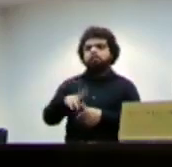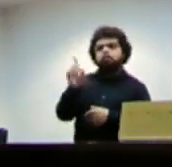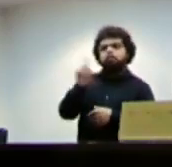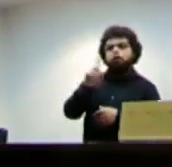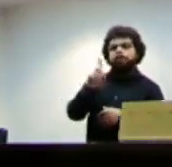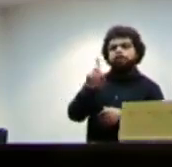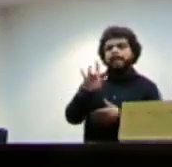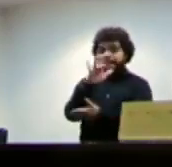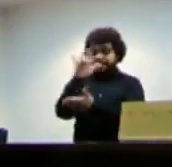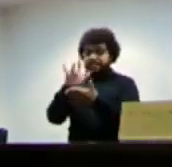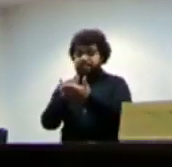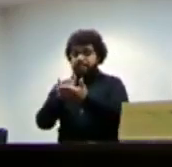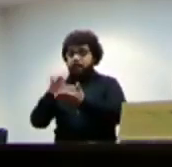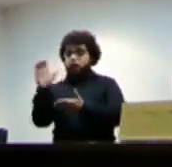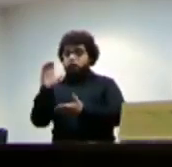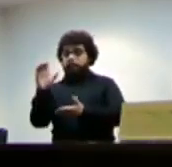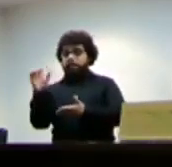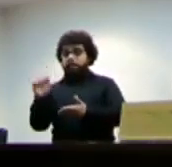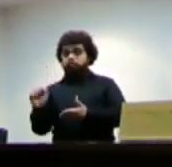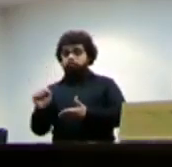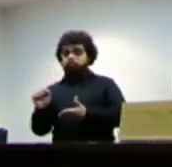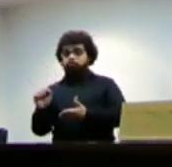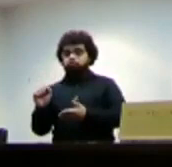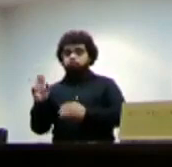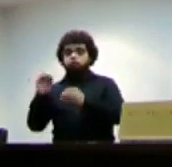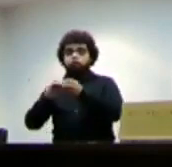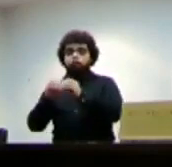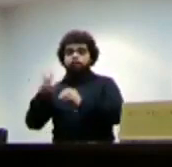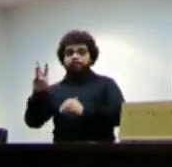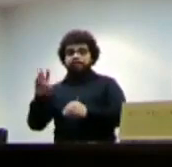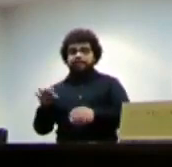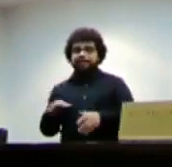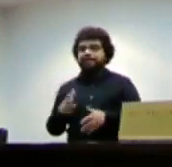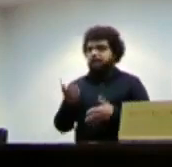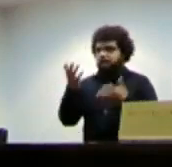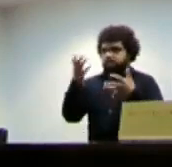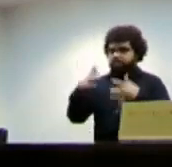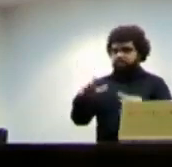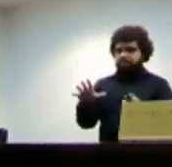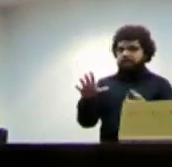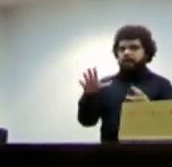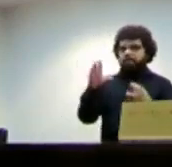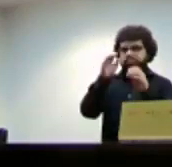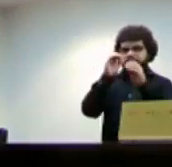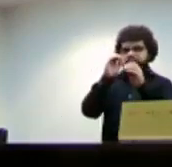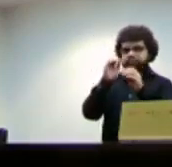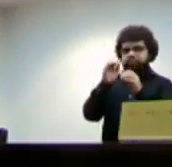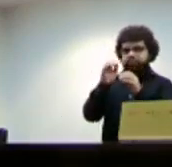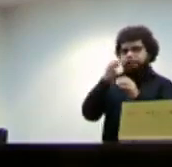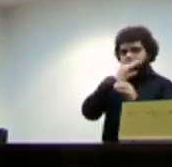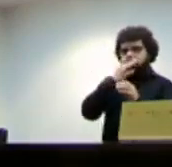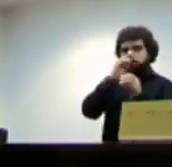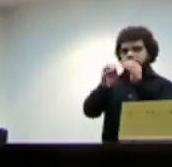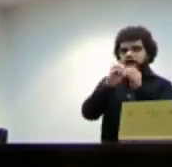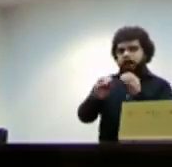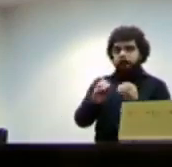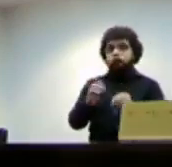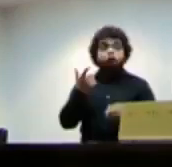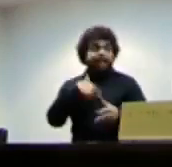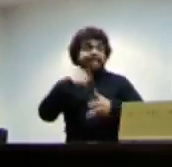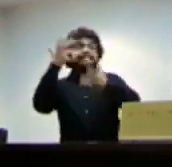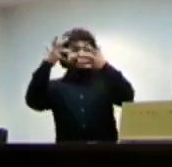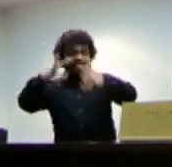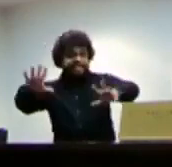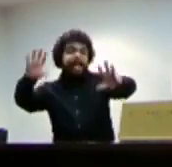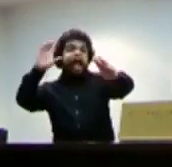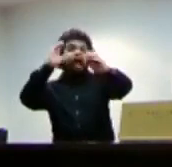la unidad número 6, turbina de baja. Que ya estaba para mantenimiento. Que se había reparado y se había reemplazado.